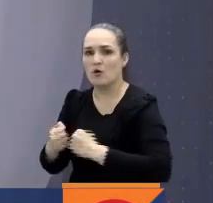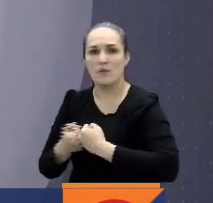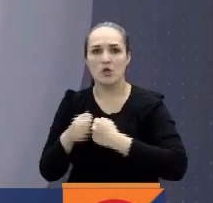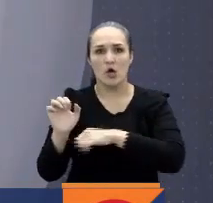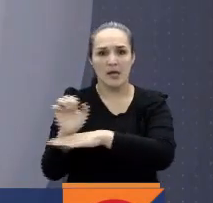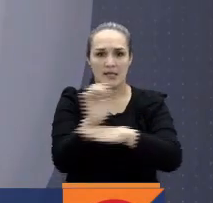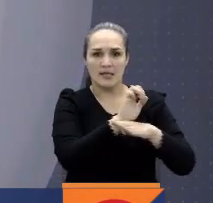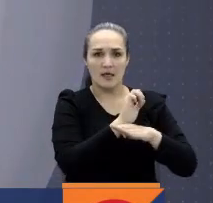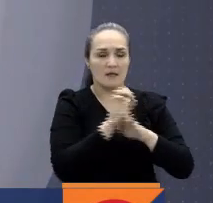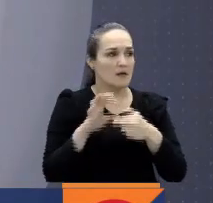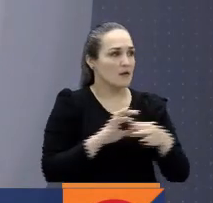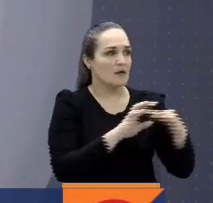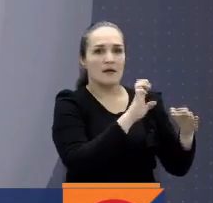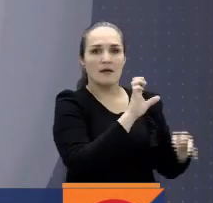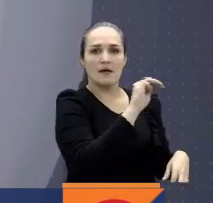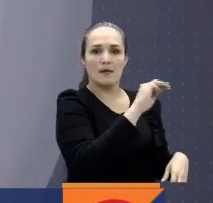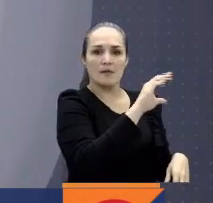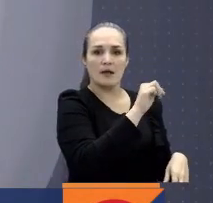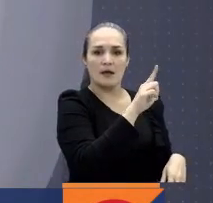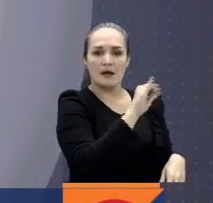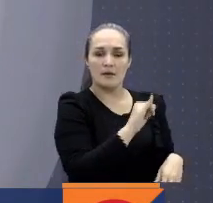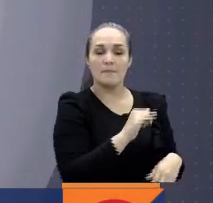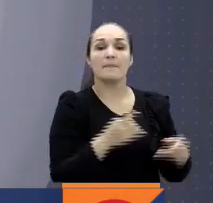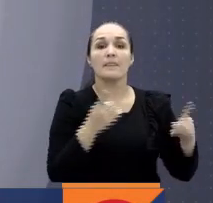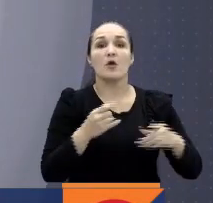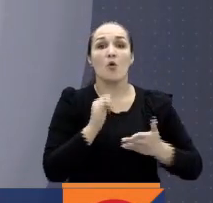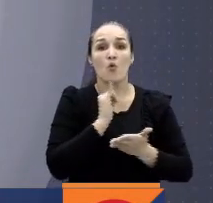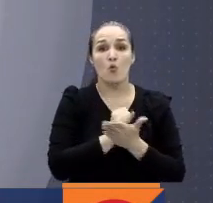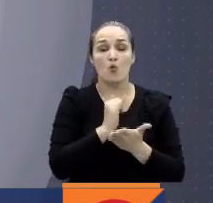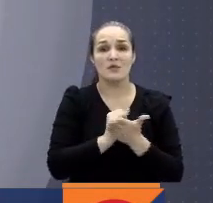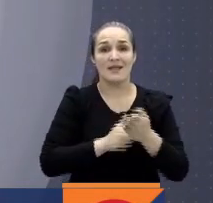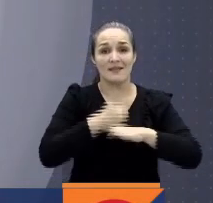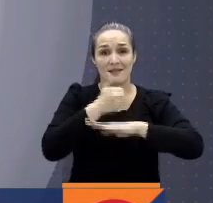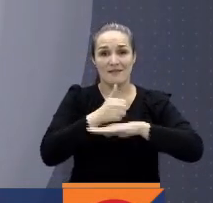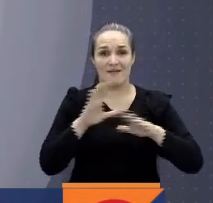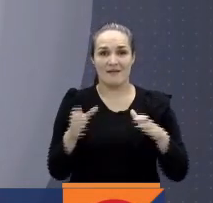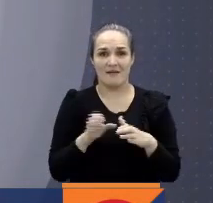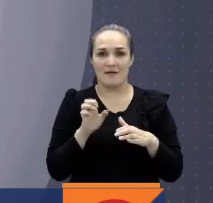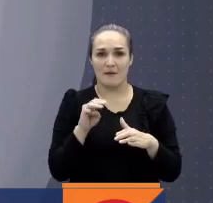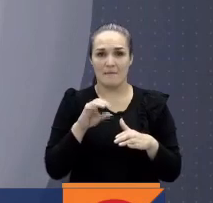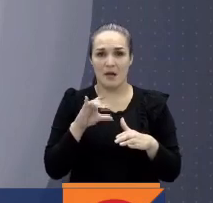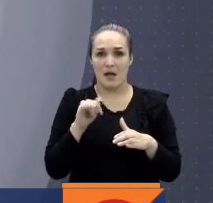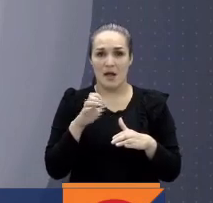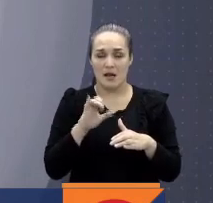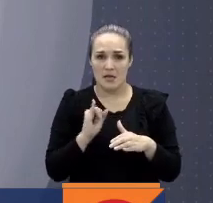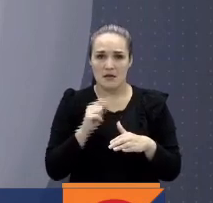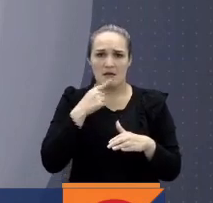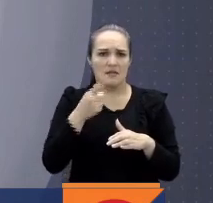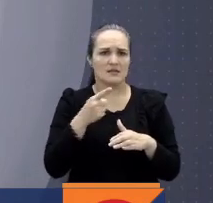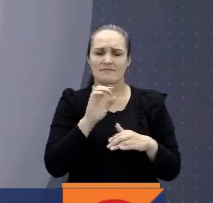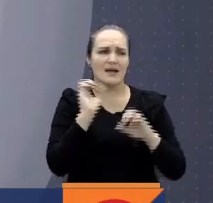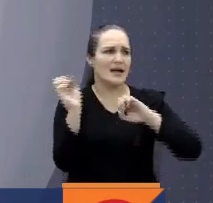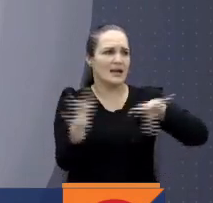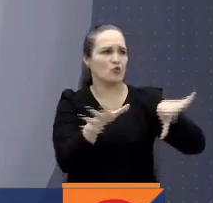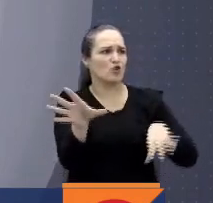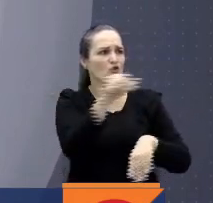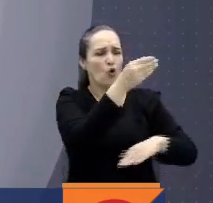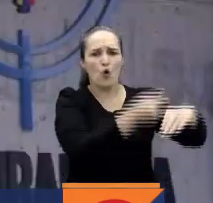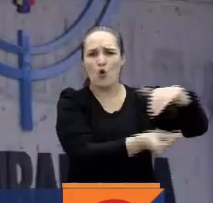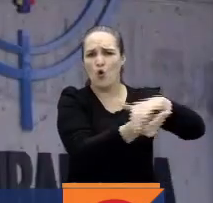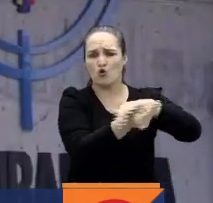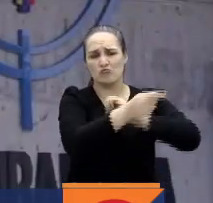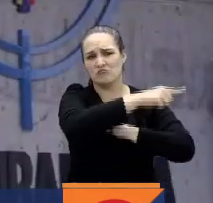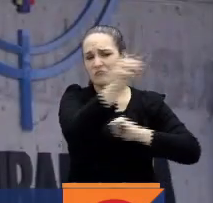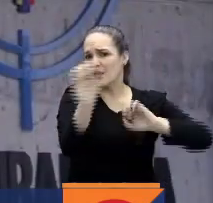con Encali. Precisamente la junta directiva del sindicato se tomó las instalaciones exigiendo la renuncia de todos los involucrados en los supuestos hechos de corrupción.